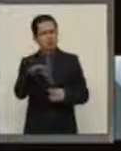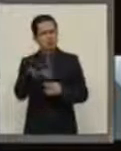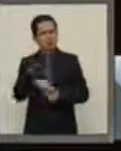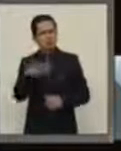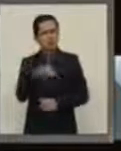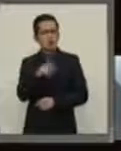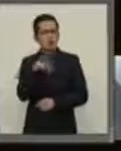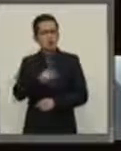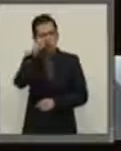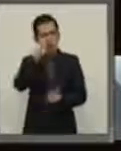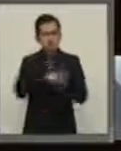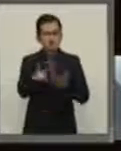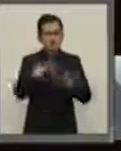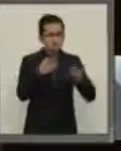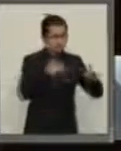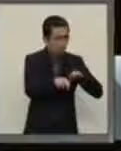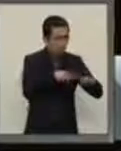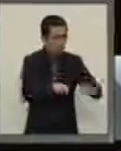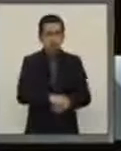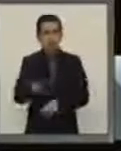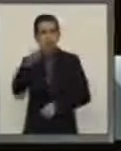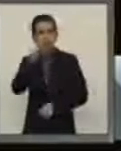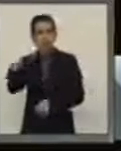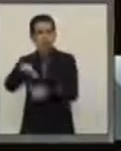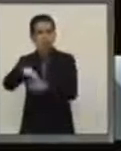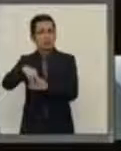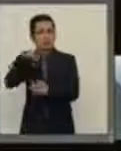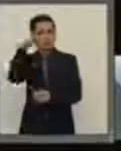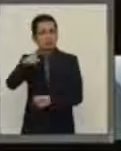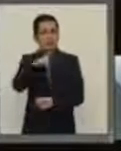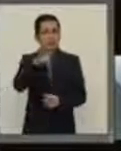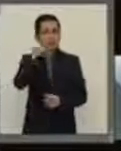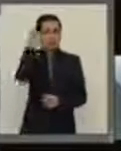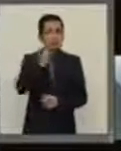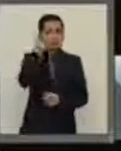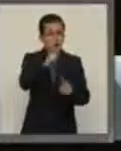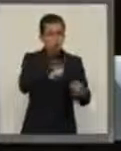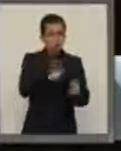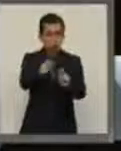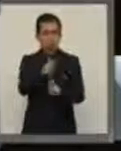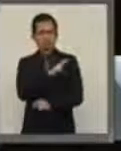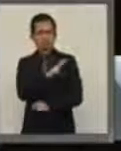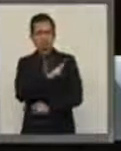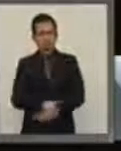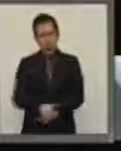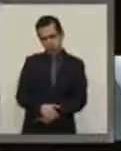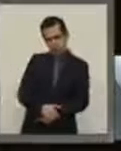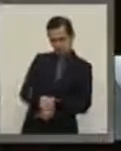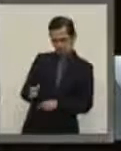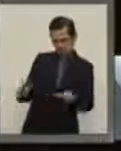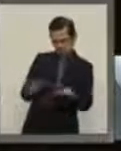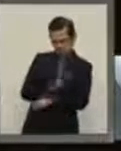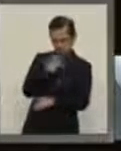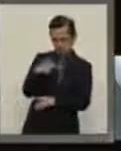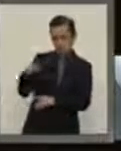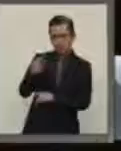sistemática y que incluso han votado a favor de que se privaticen las pensiones? ¿Es un cambio de conciencia? Yo pregunto, ya